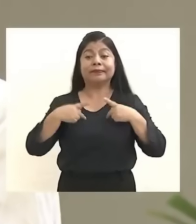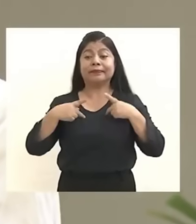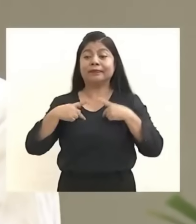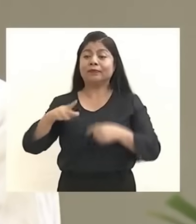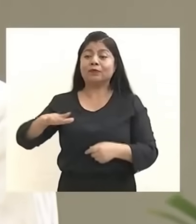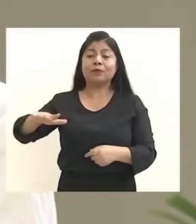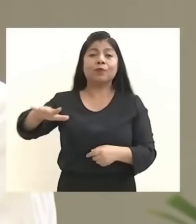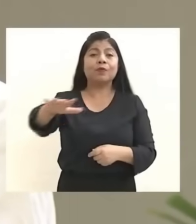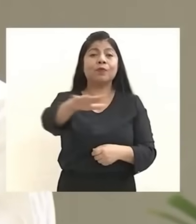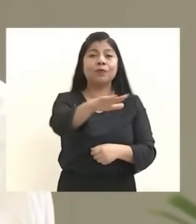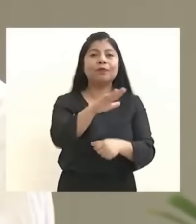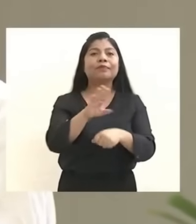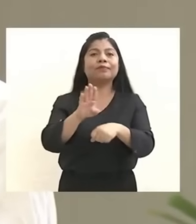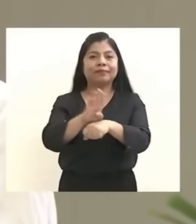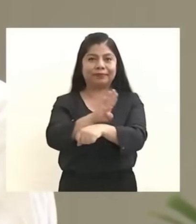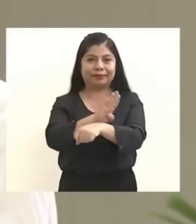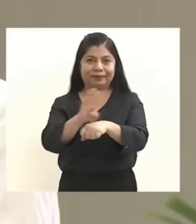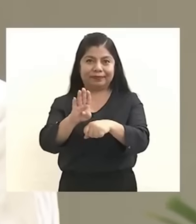de